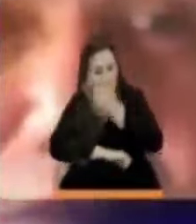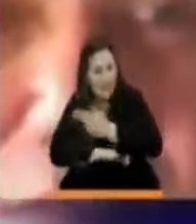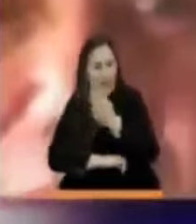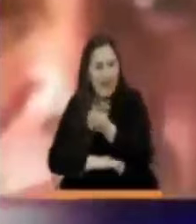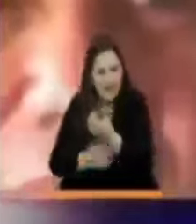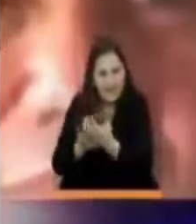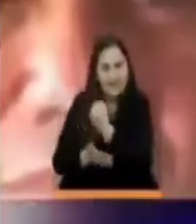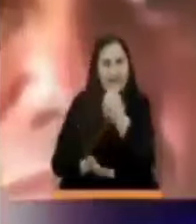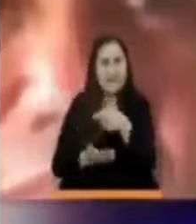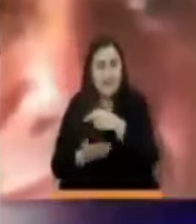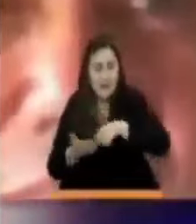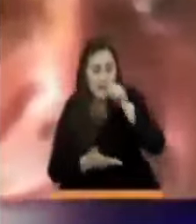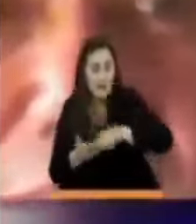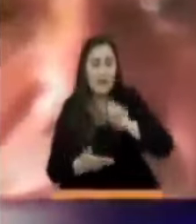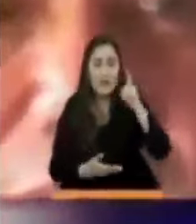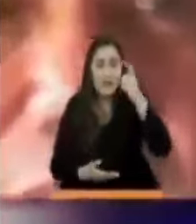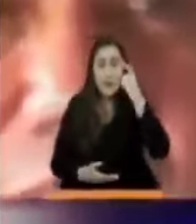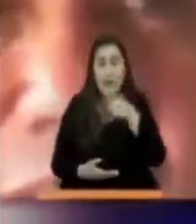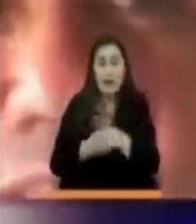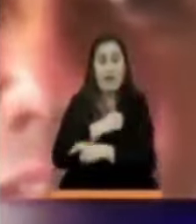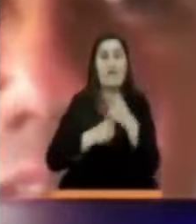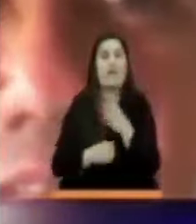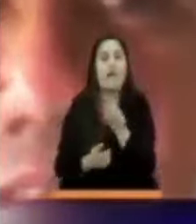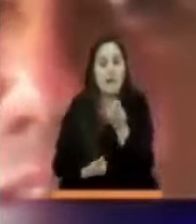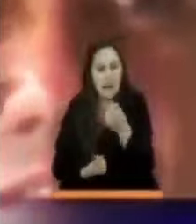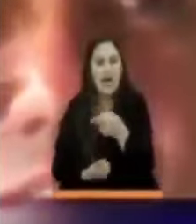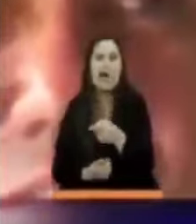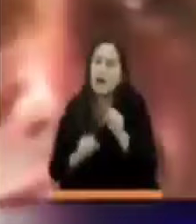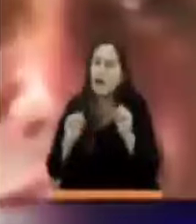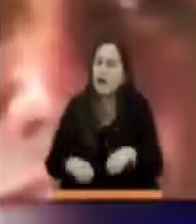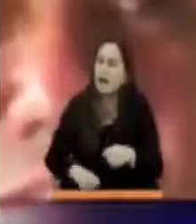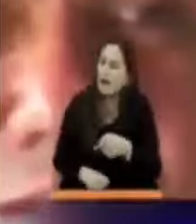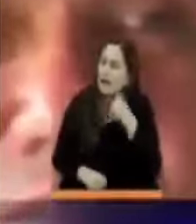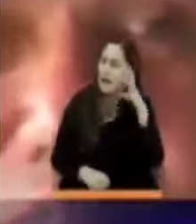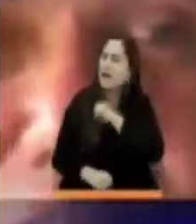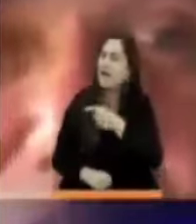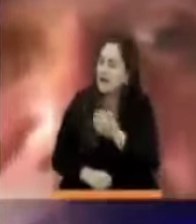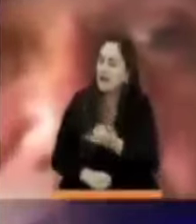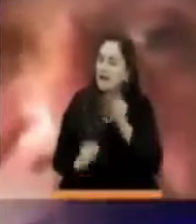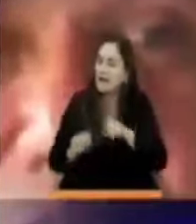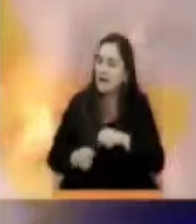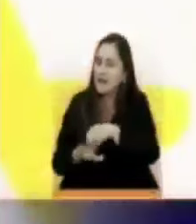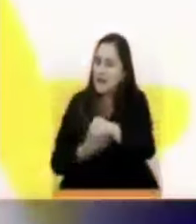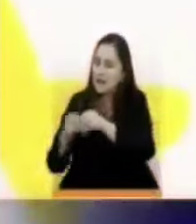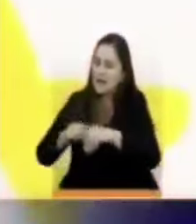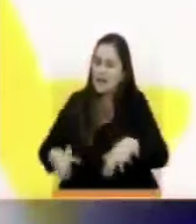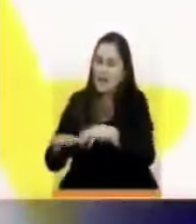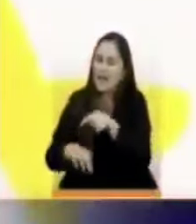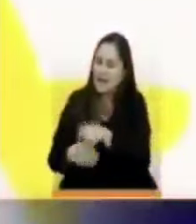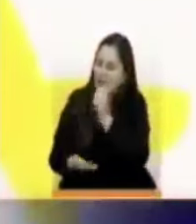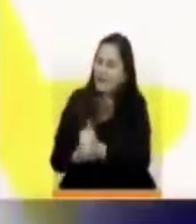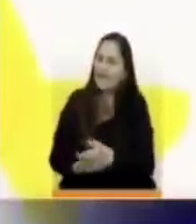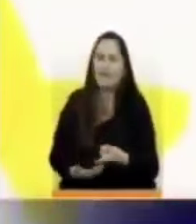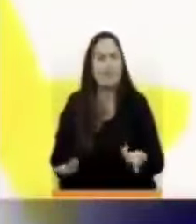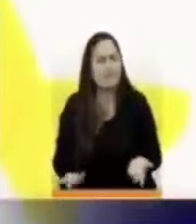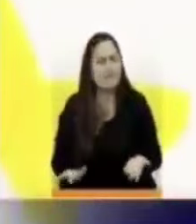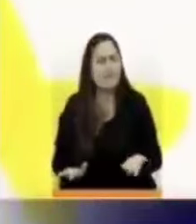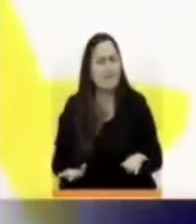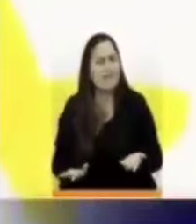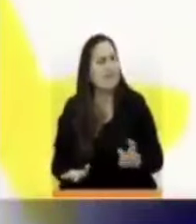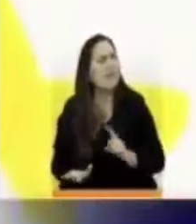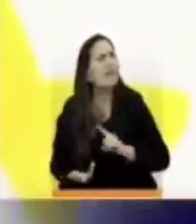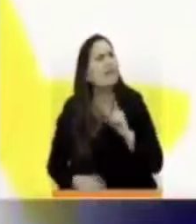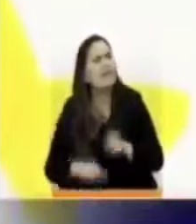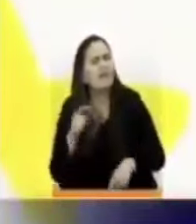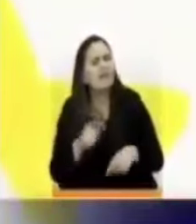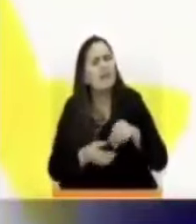el contrato público del que se roban la plata? Porque ahí sí pueden comprar la tierra de manera obligatoria y no se